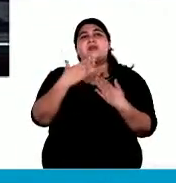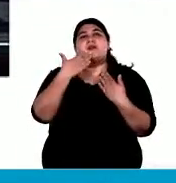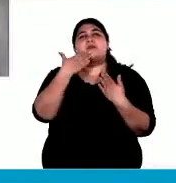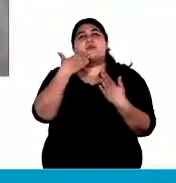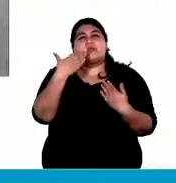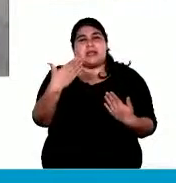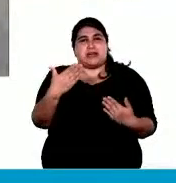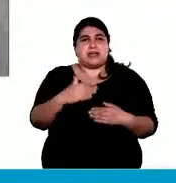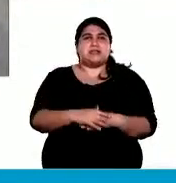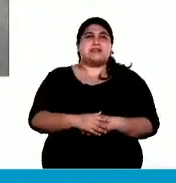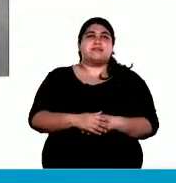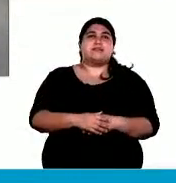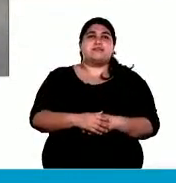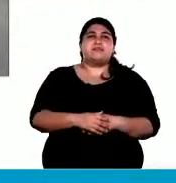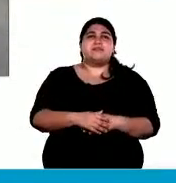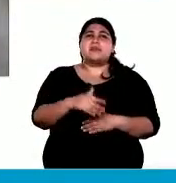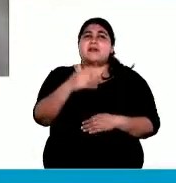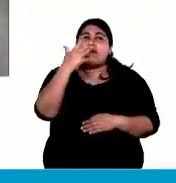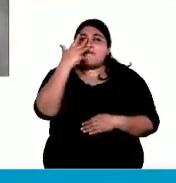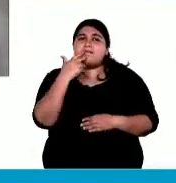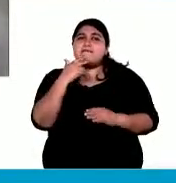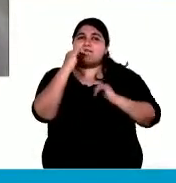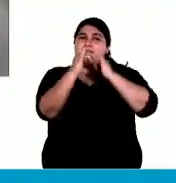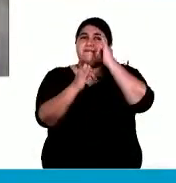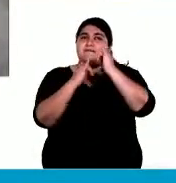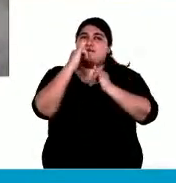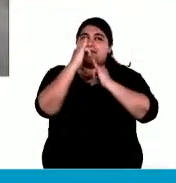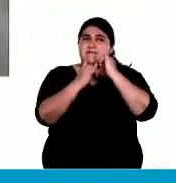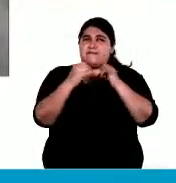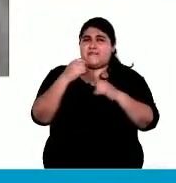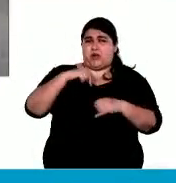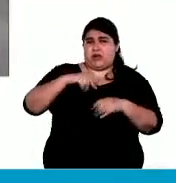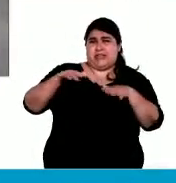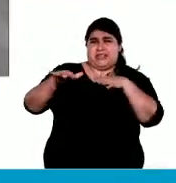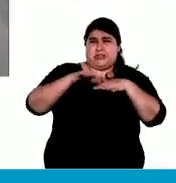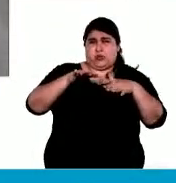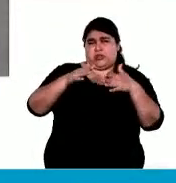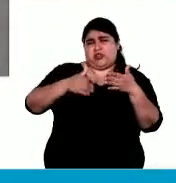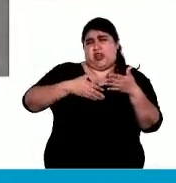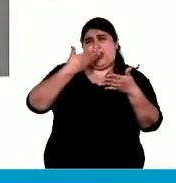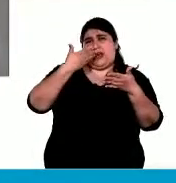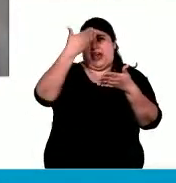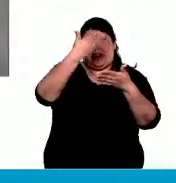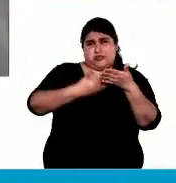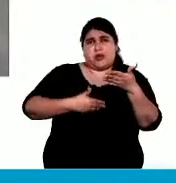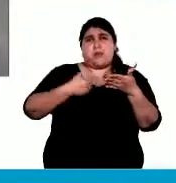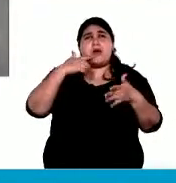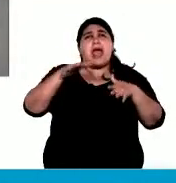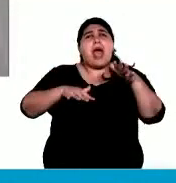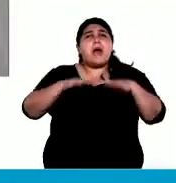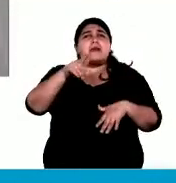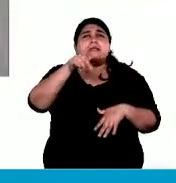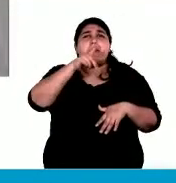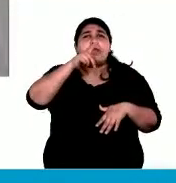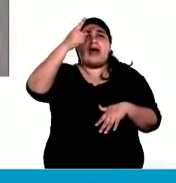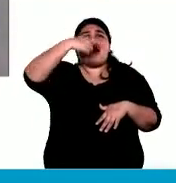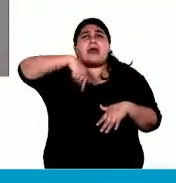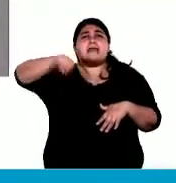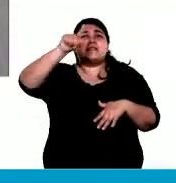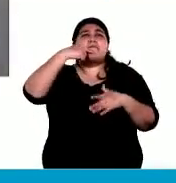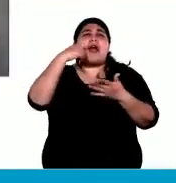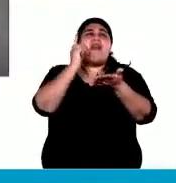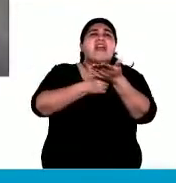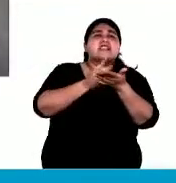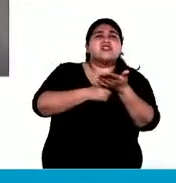presidente. Me gustaría primero poner en contexto esta declaración, porque a veces parece que quienes toman decisiones